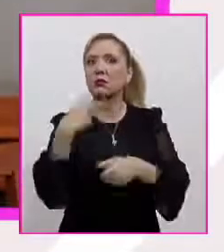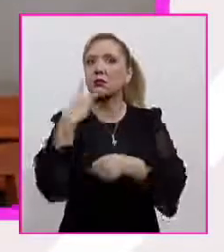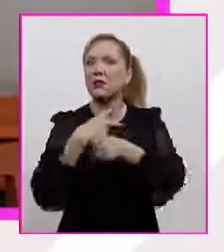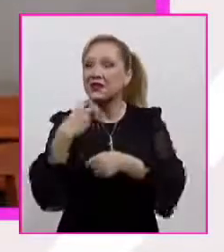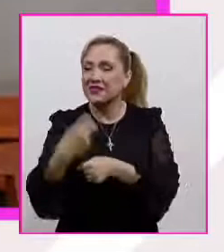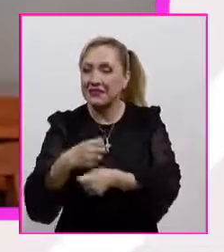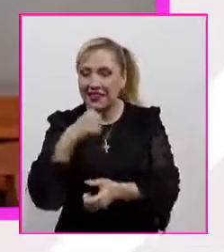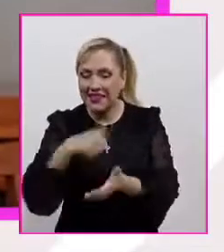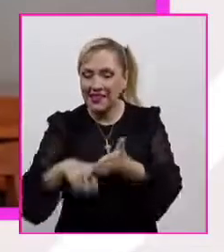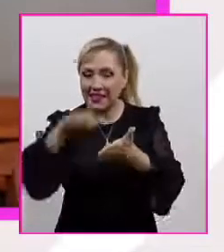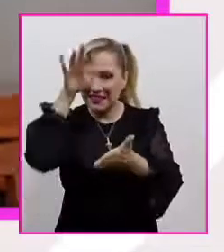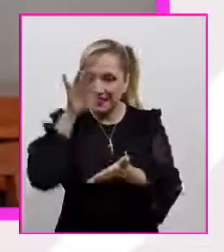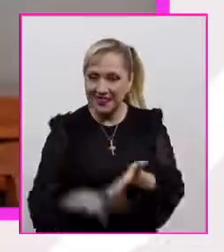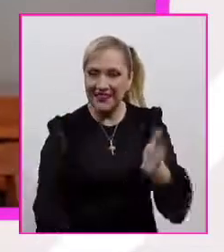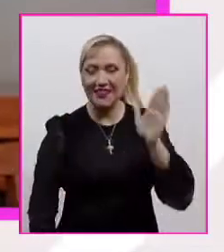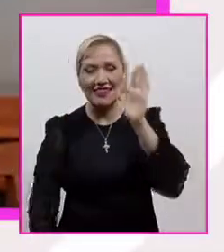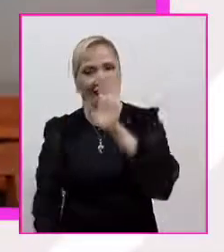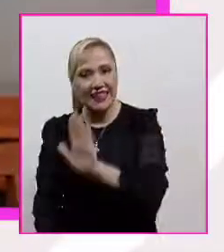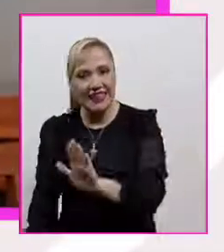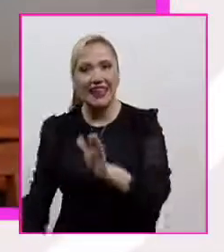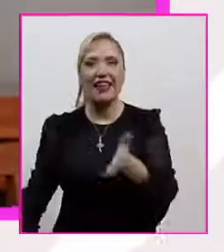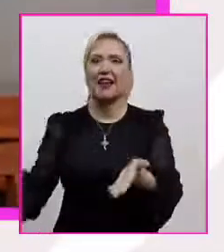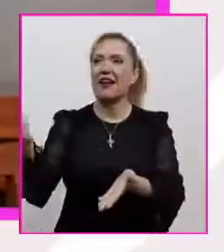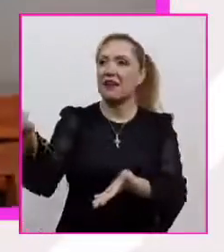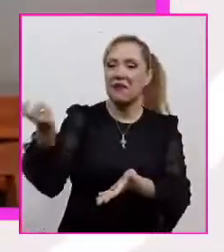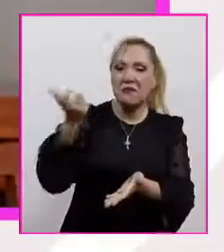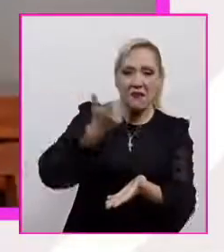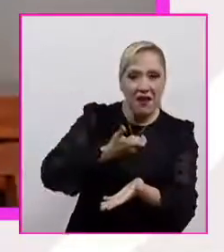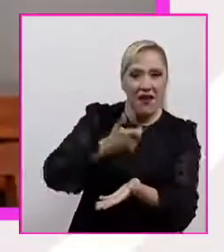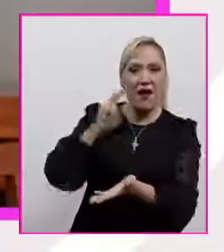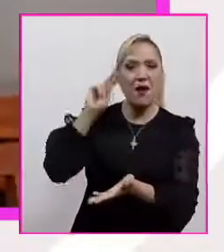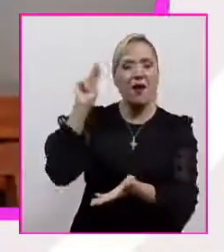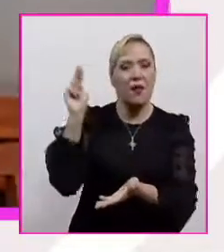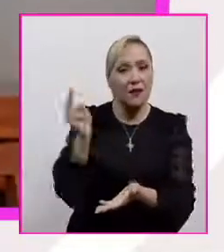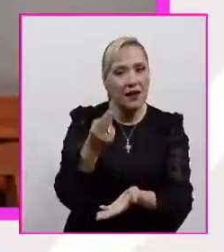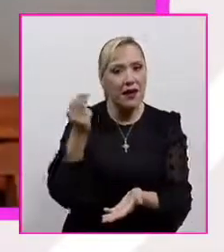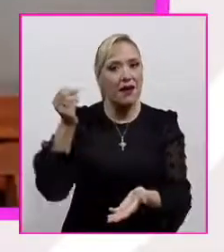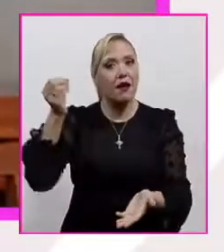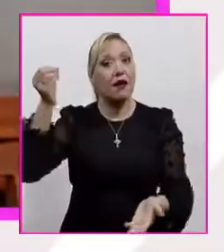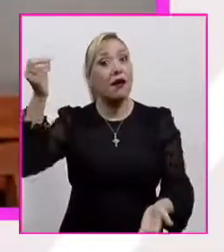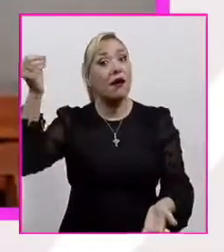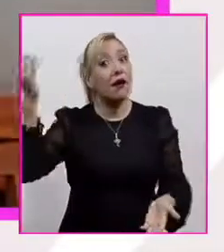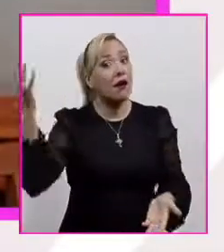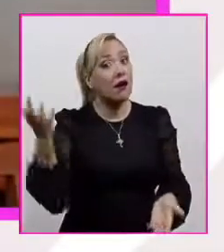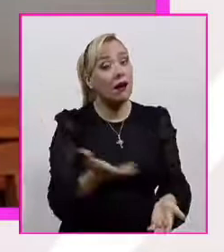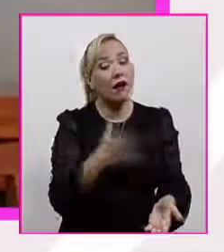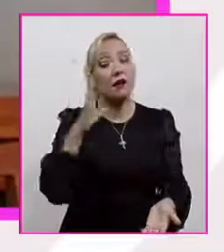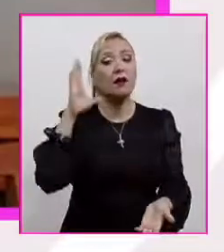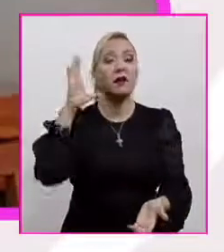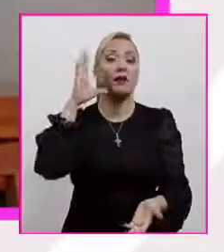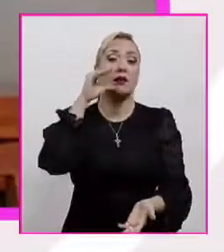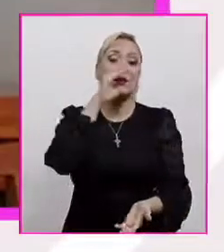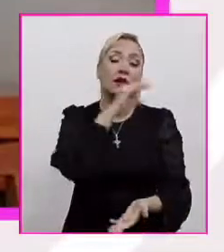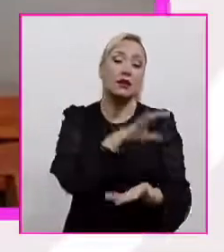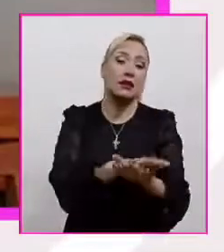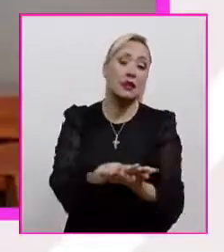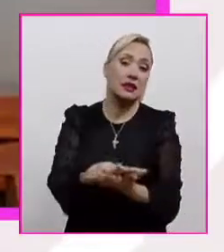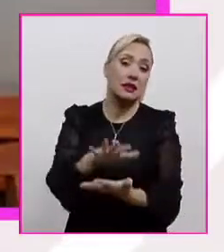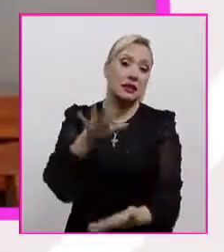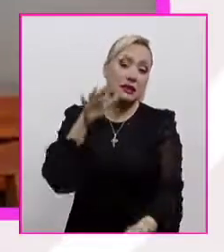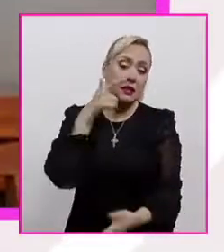invitaciones emitidas y demás, financiamiento por parte de sus universidades, mayoritariamente eran personas